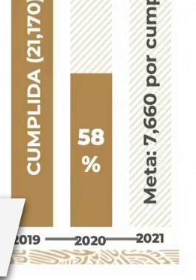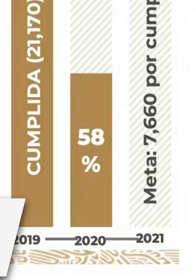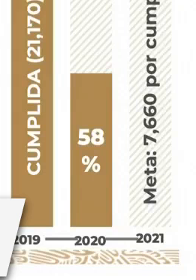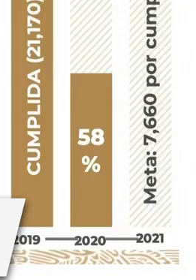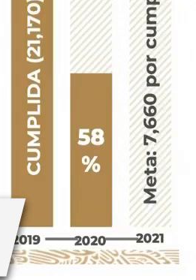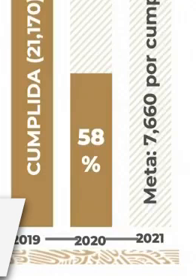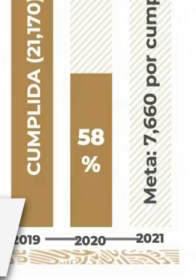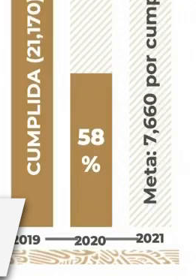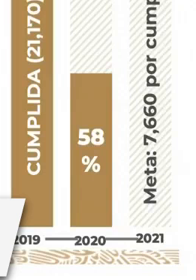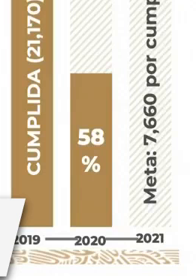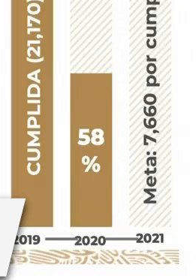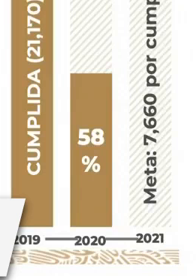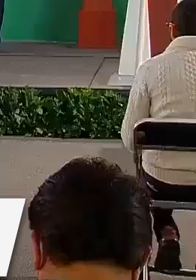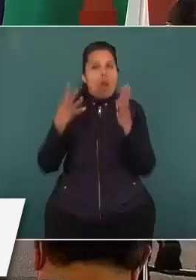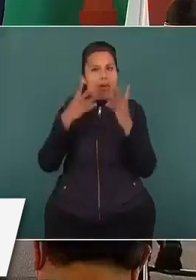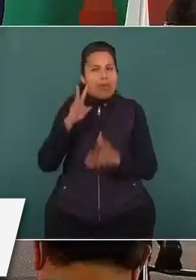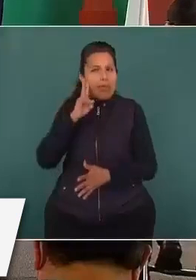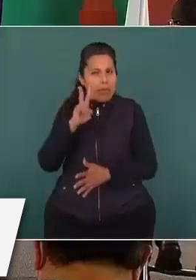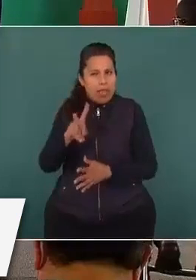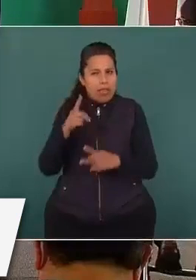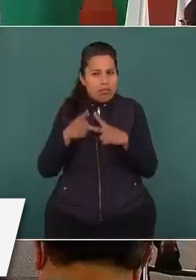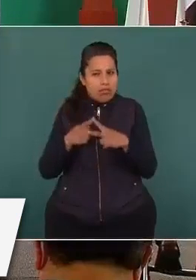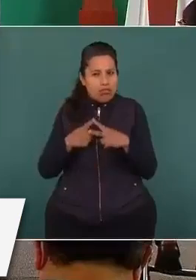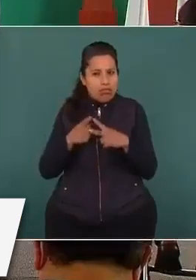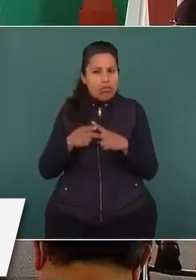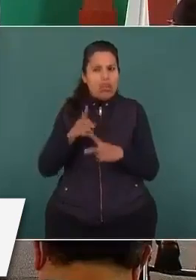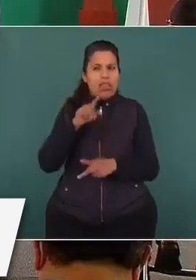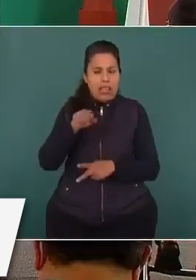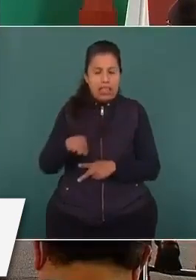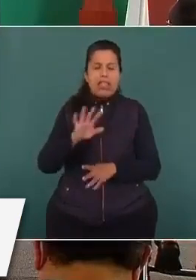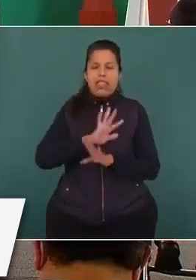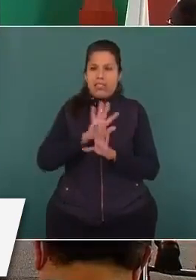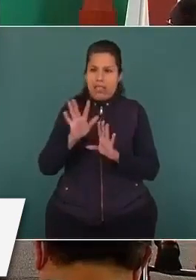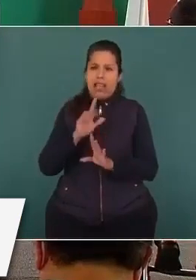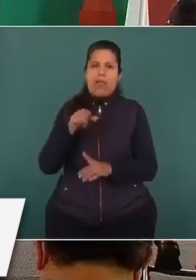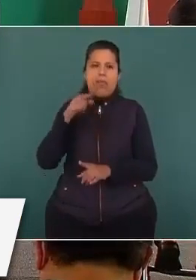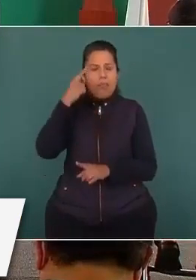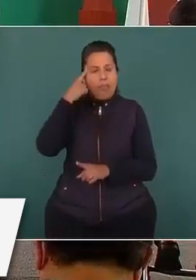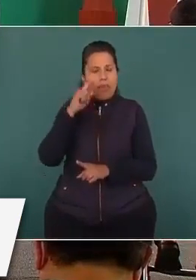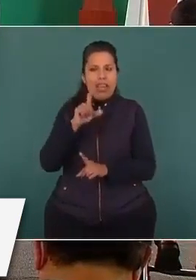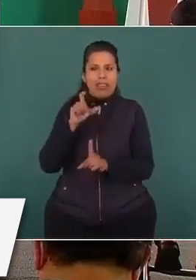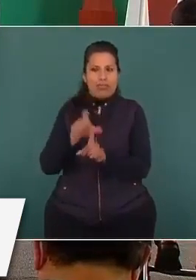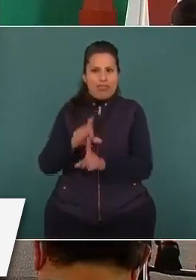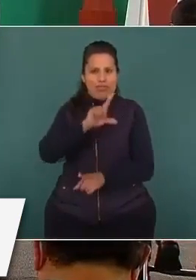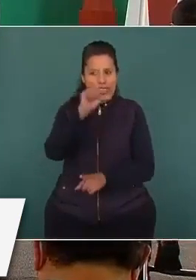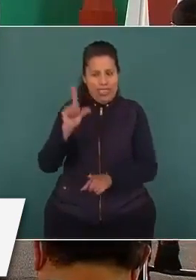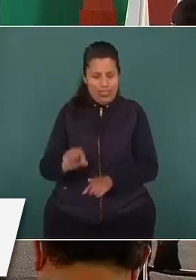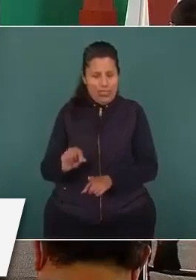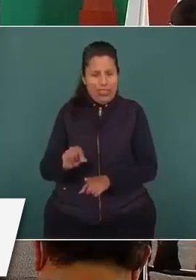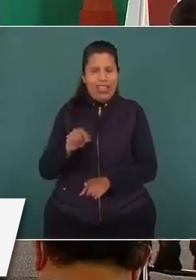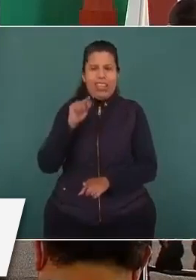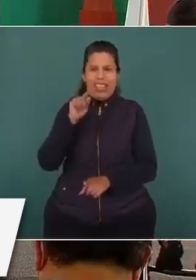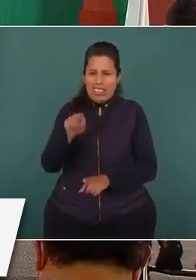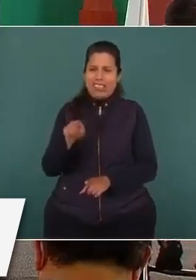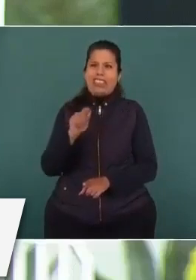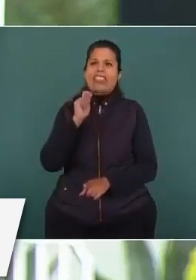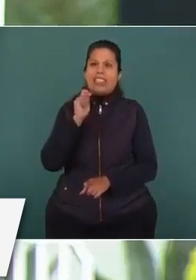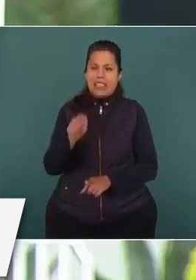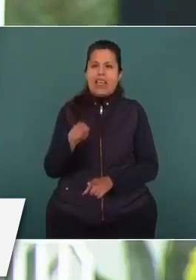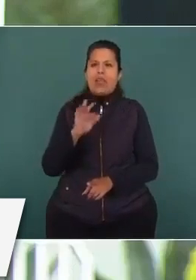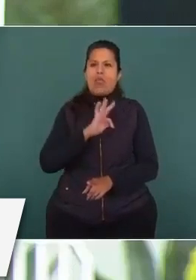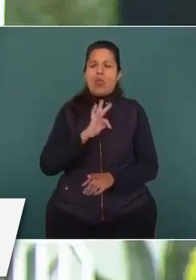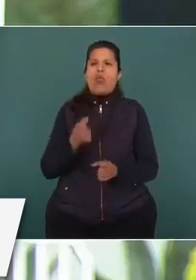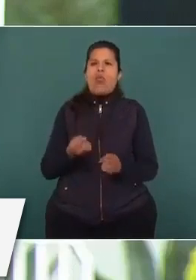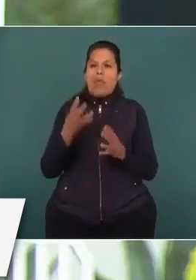mujeres que están ya dados de alta en la Guardia Nacional de la cantidad que tenemos que